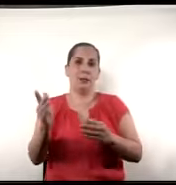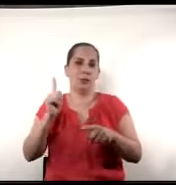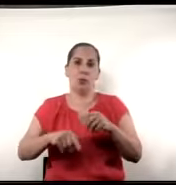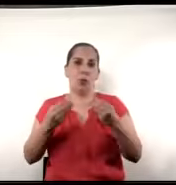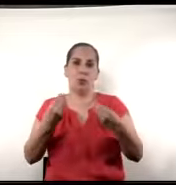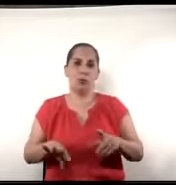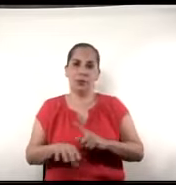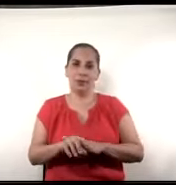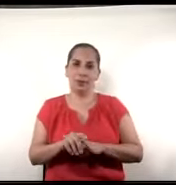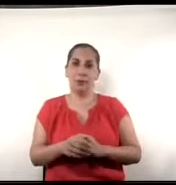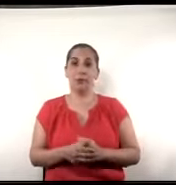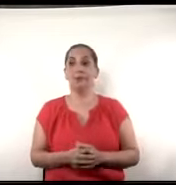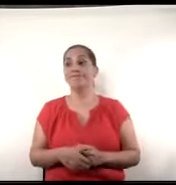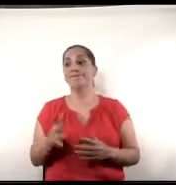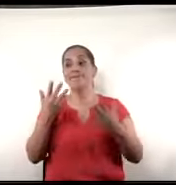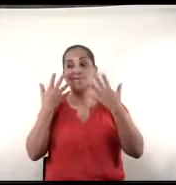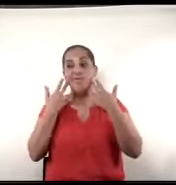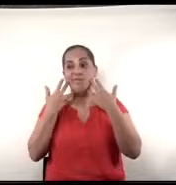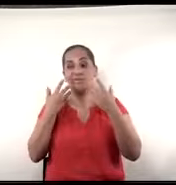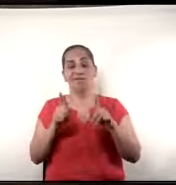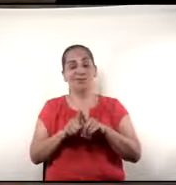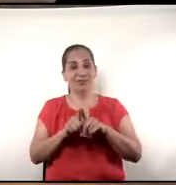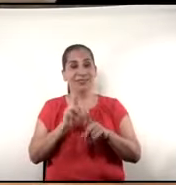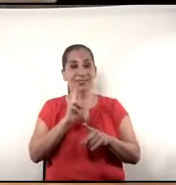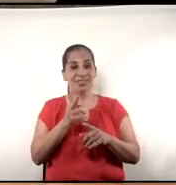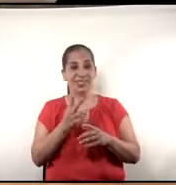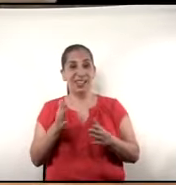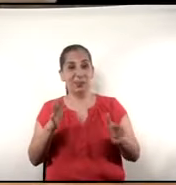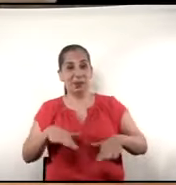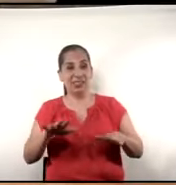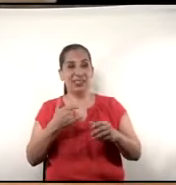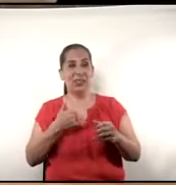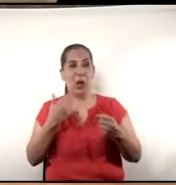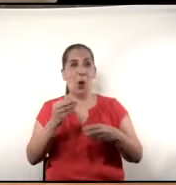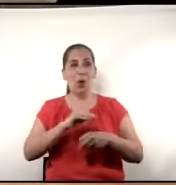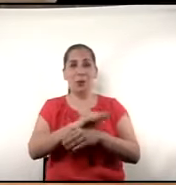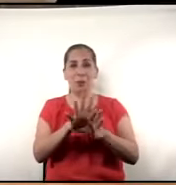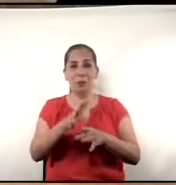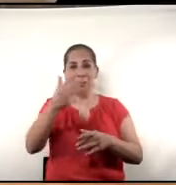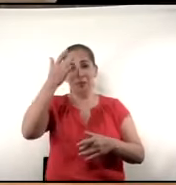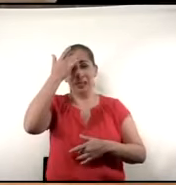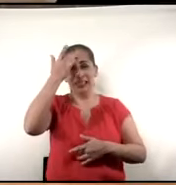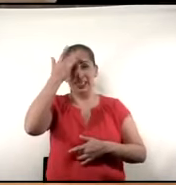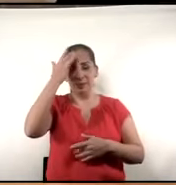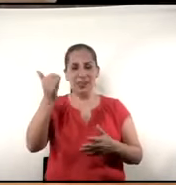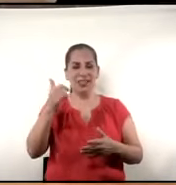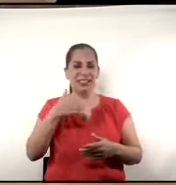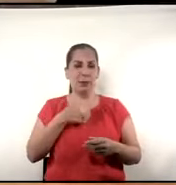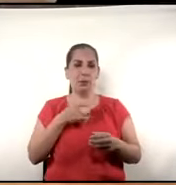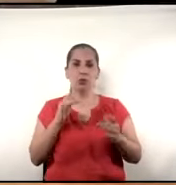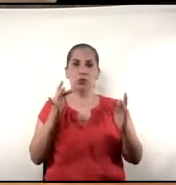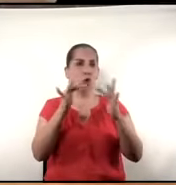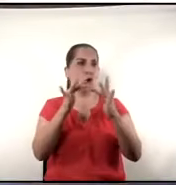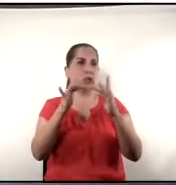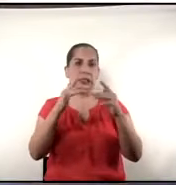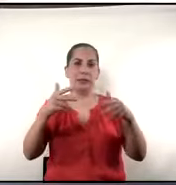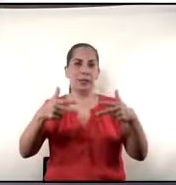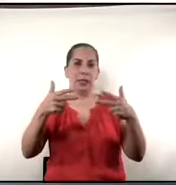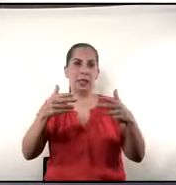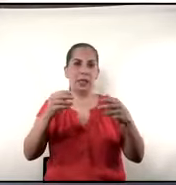Y lo triste, además, es que el escenario actual es que la pandemia nos desnudó, que en conectividad estamos muy